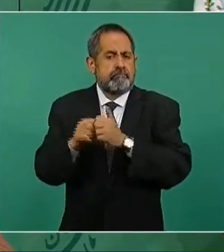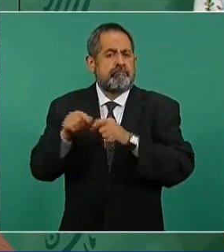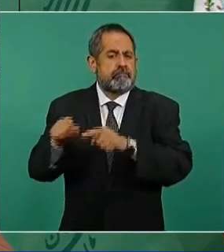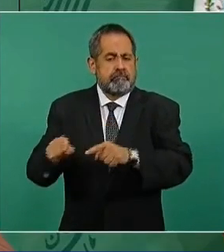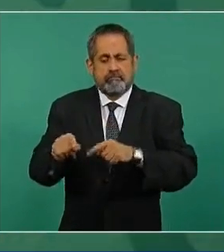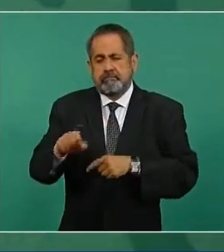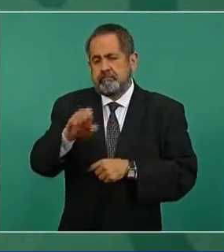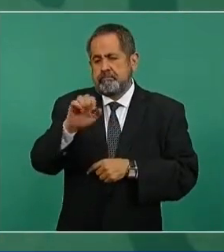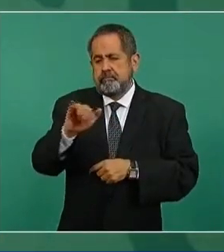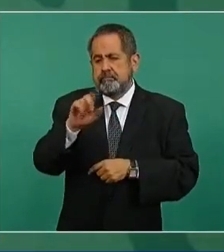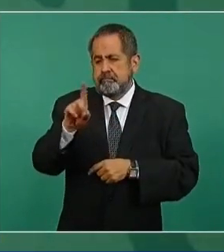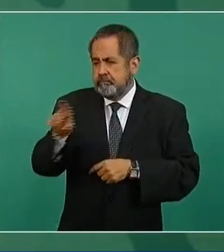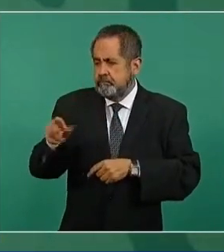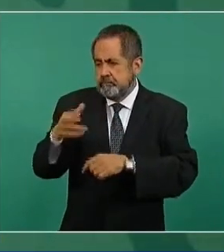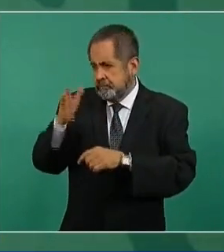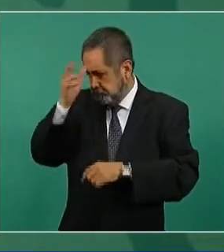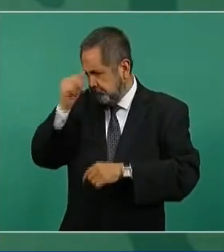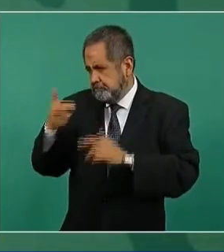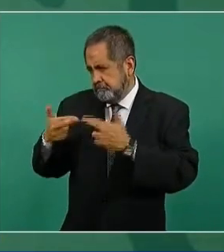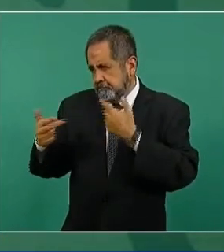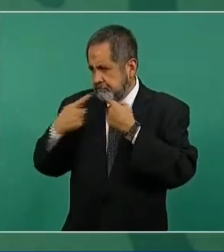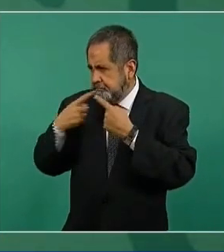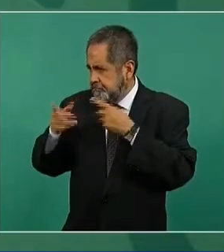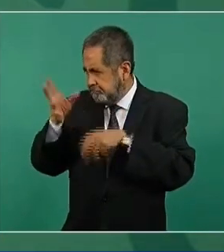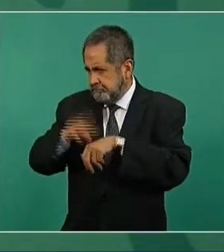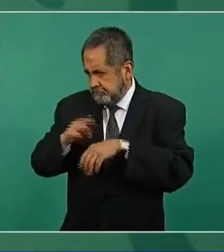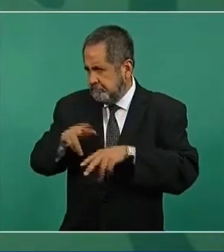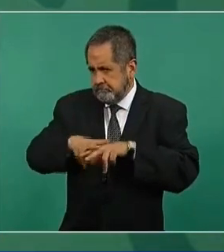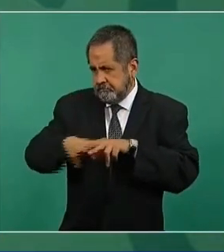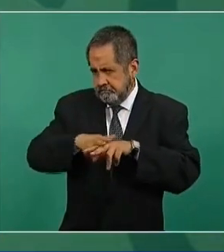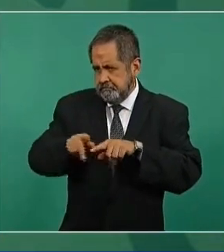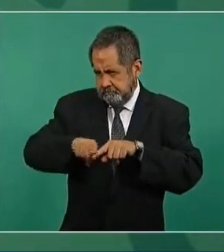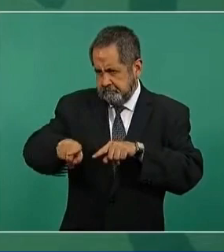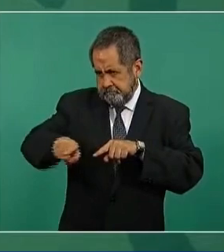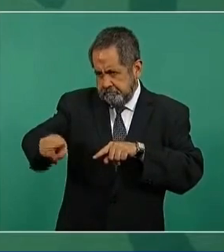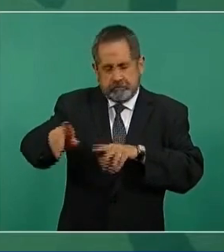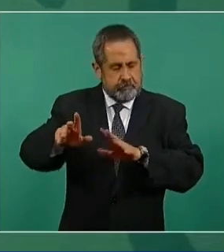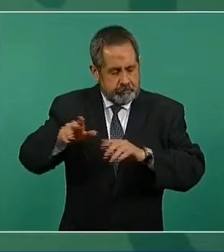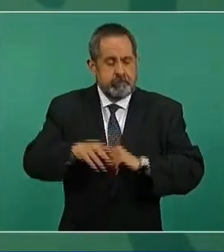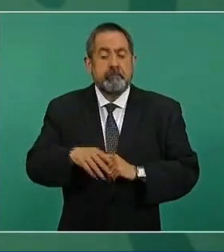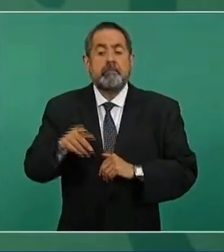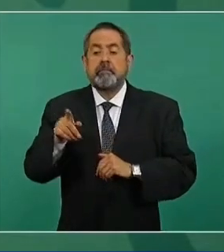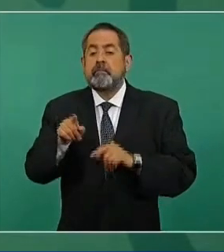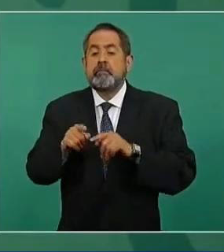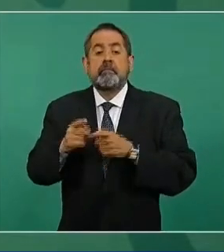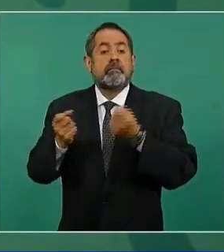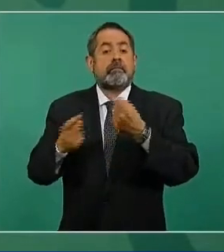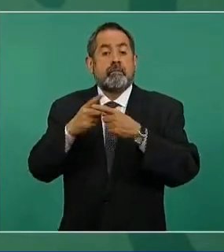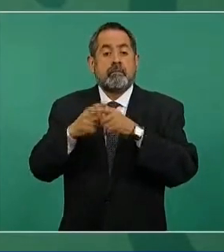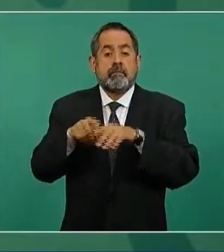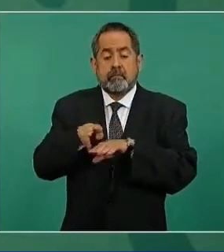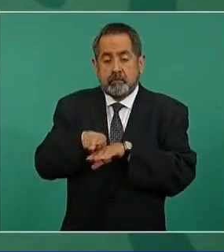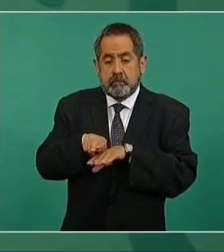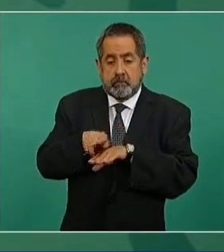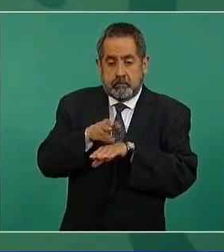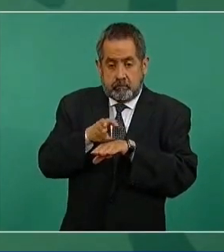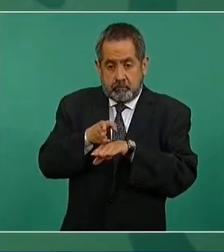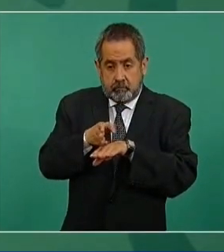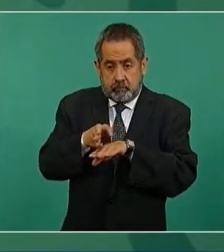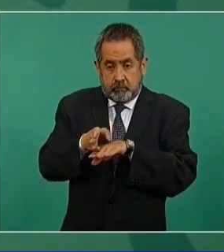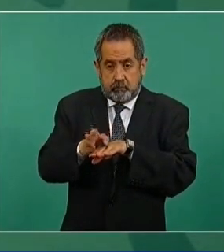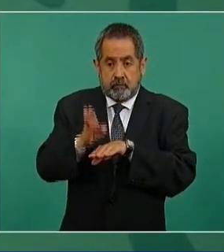con ejidos y en algunos tramos va arriba, es un